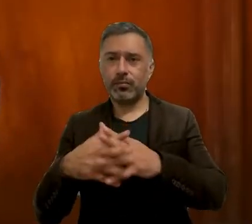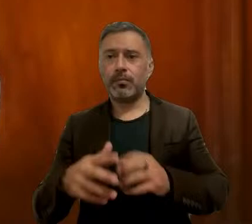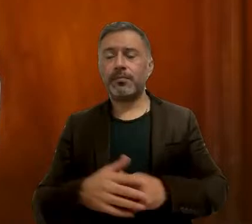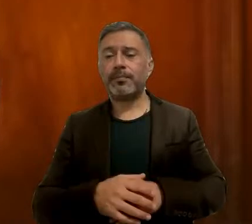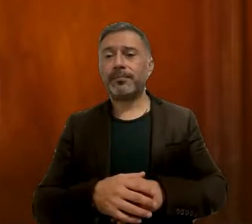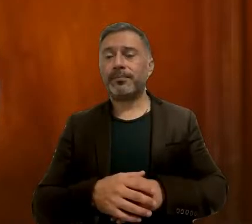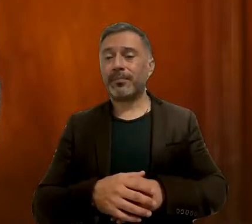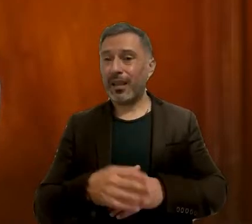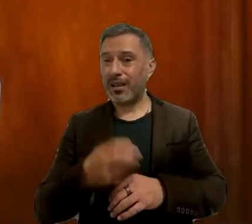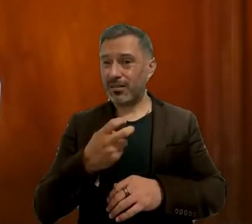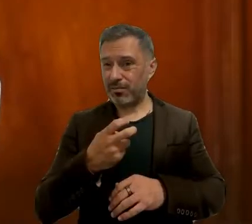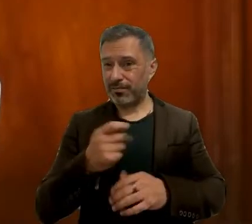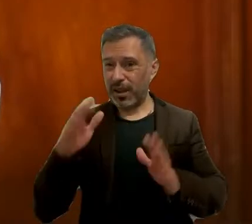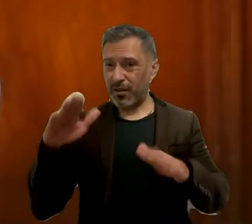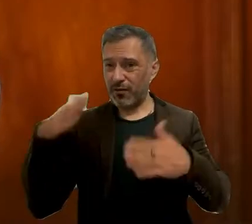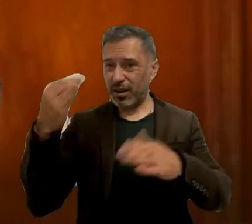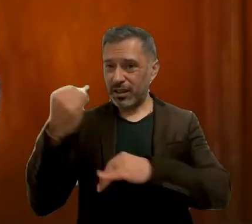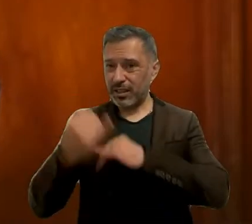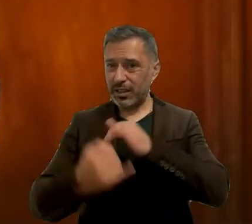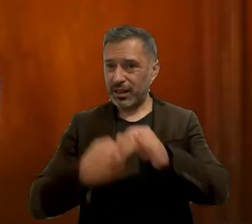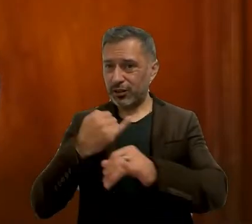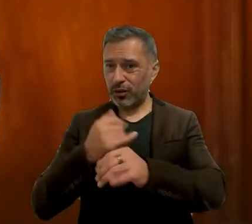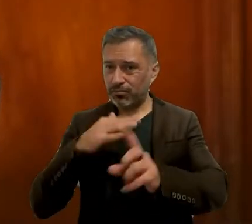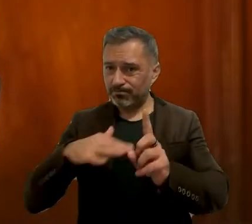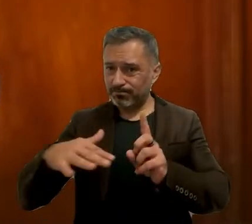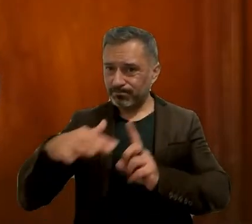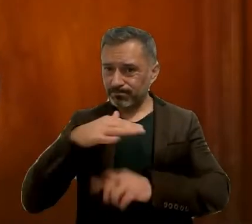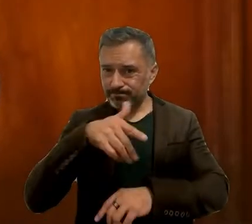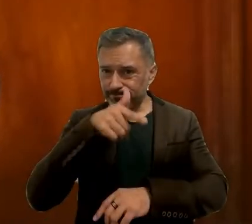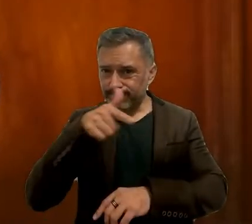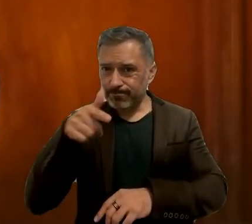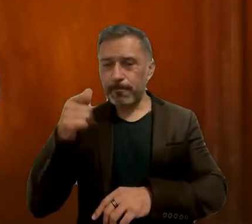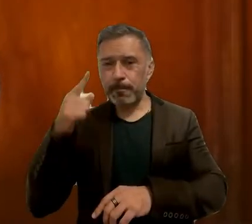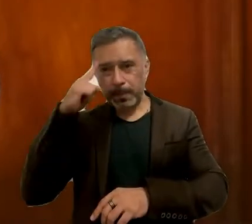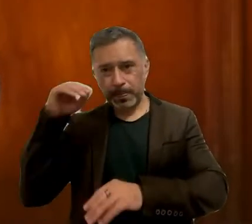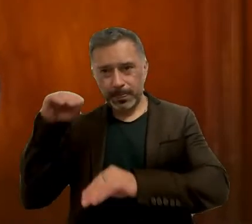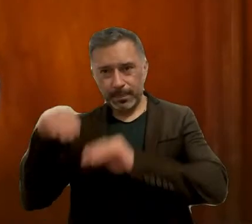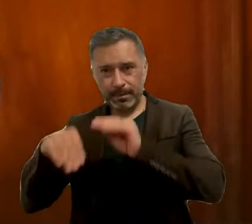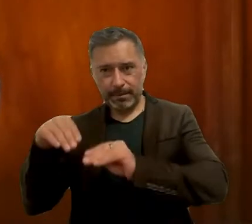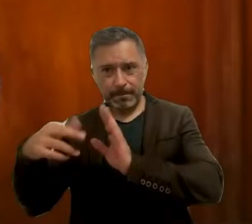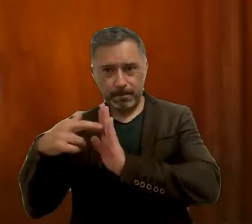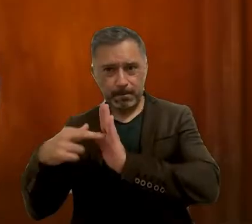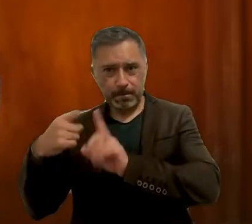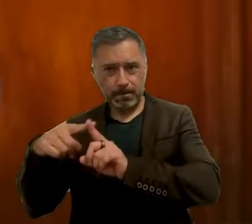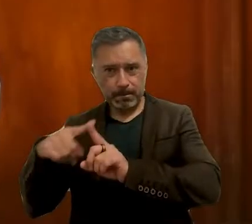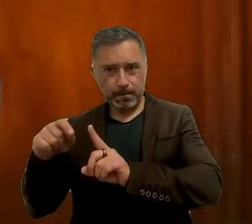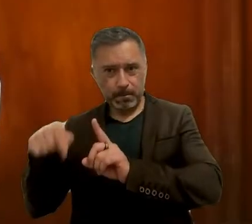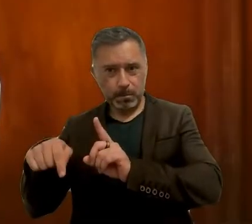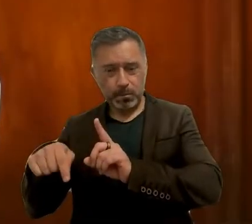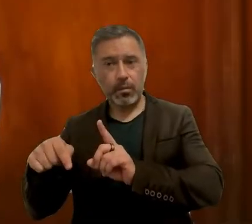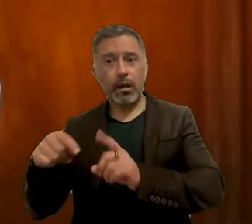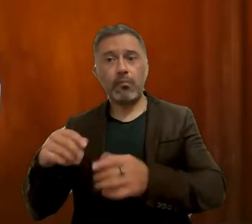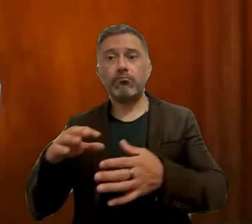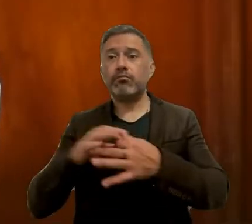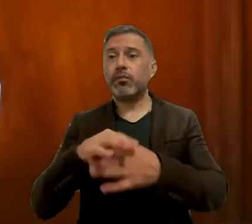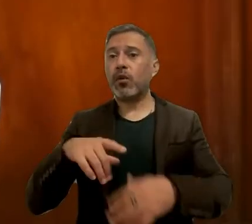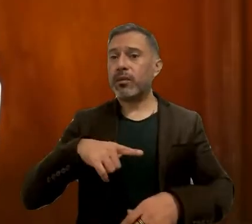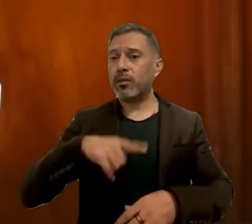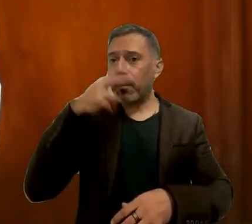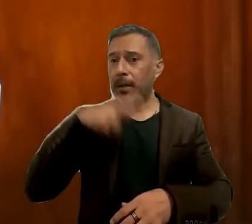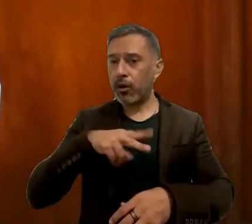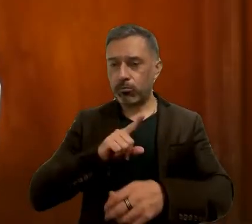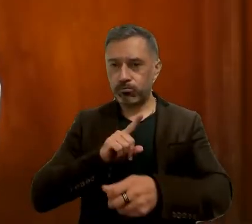a nivel internacional se han desarrollado diversos instrumentos de los cuales nuestro país es parte, encaminados